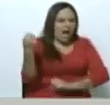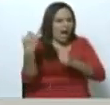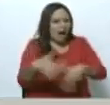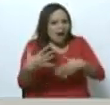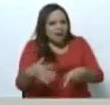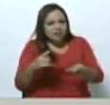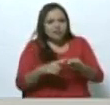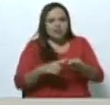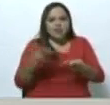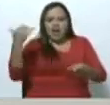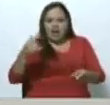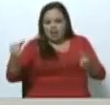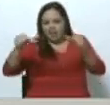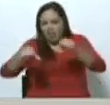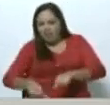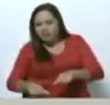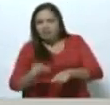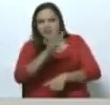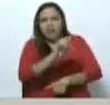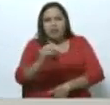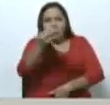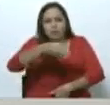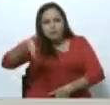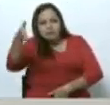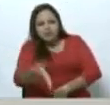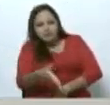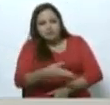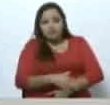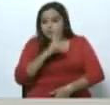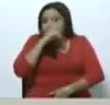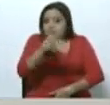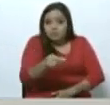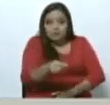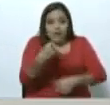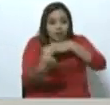un decrecimiento de un 50%, bueno, terrible,